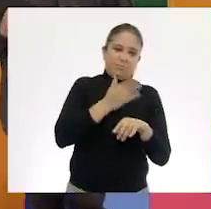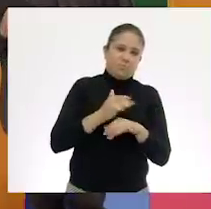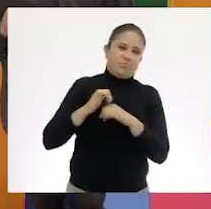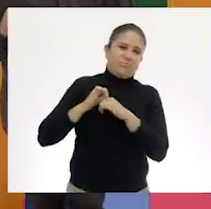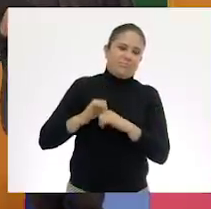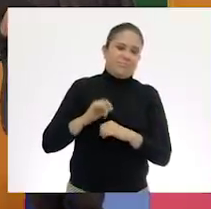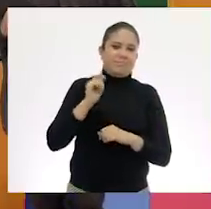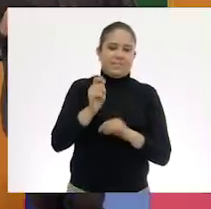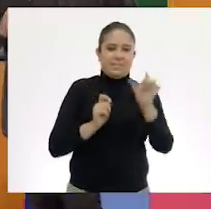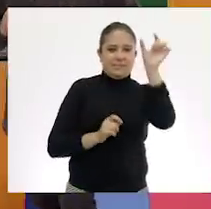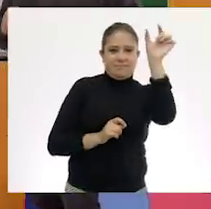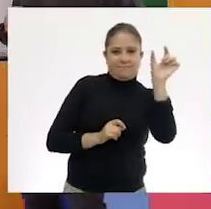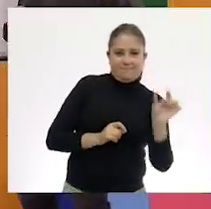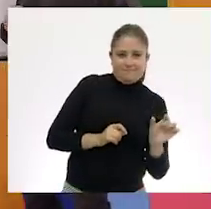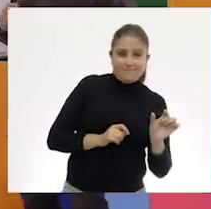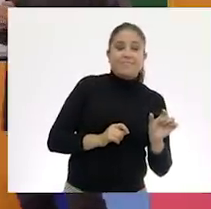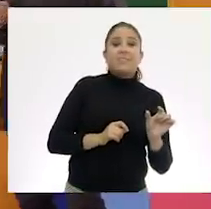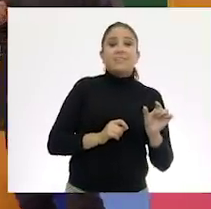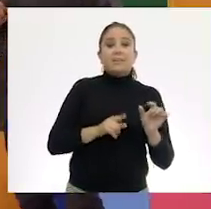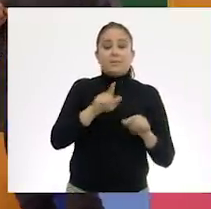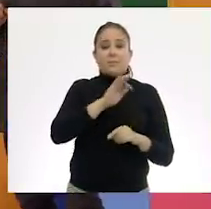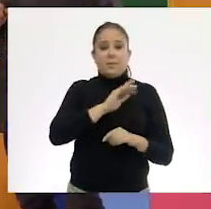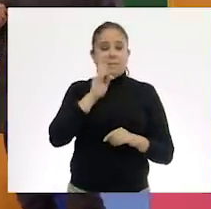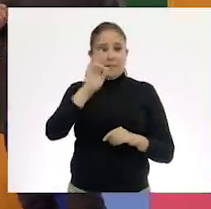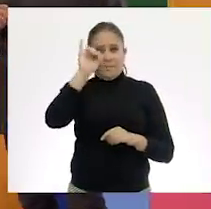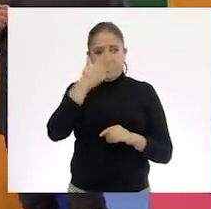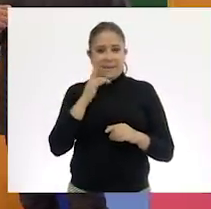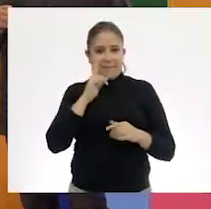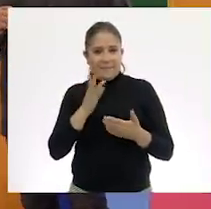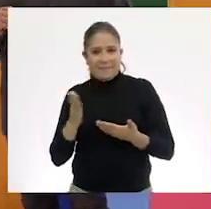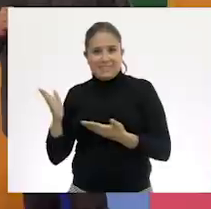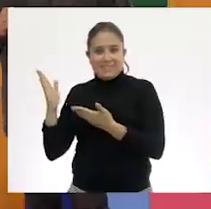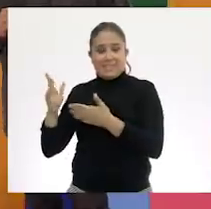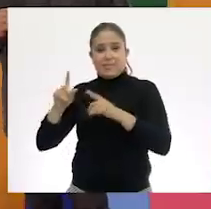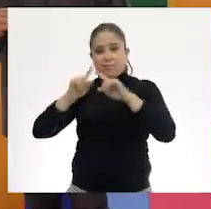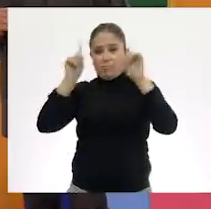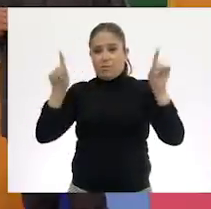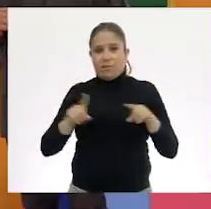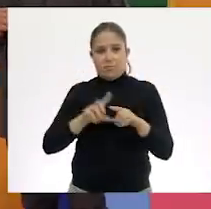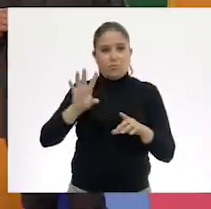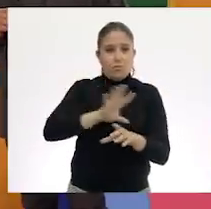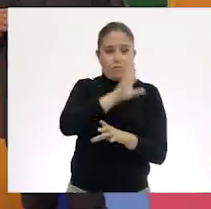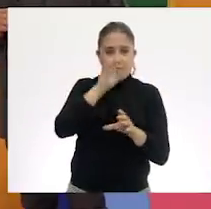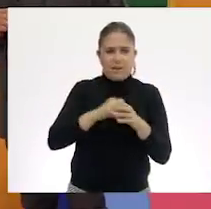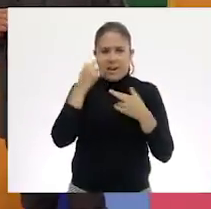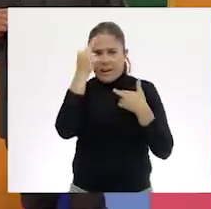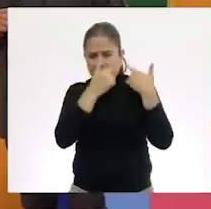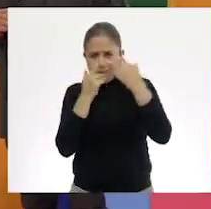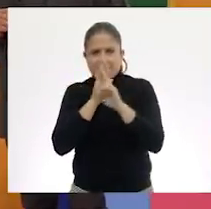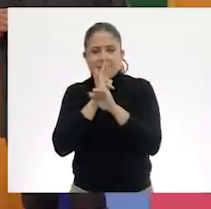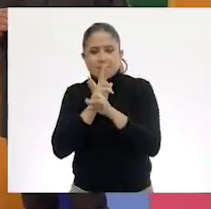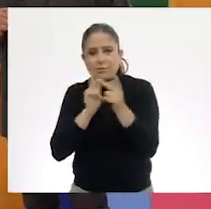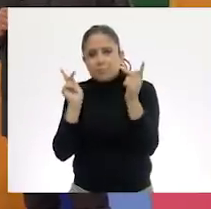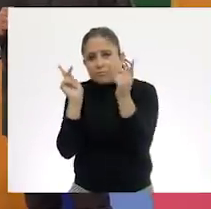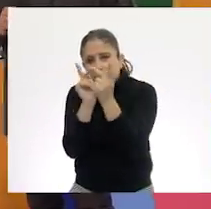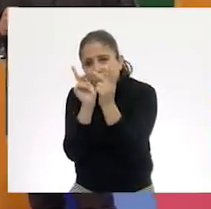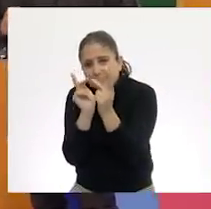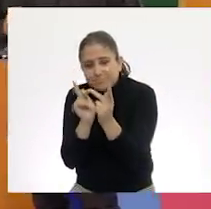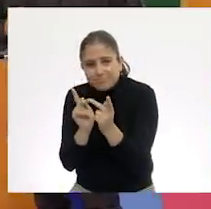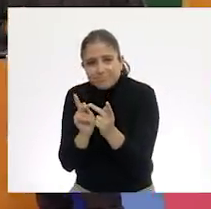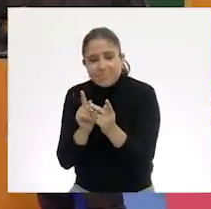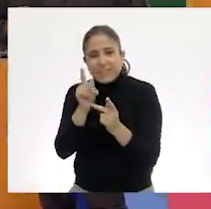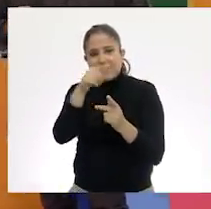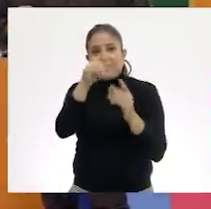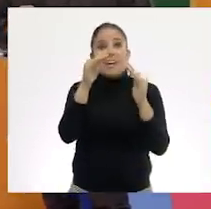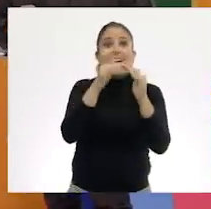él lleva a cabo. Podrán verlo en la siguiente imagen, ahí ya está el cuadro completo y verifiquen sus respuestas con las que tenemos en